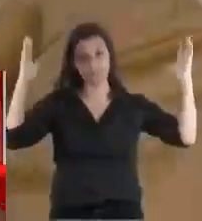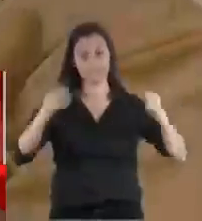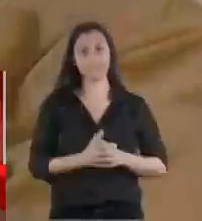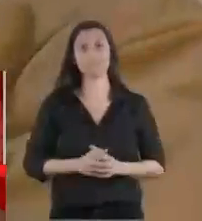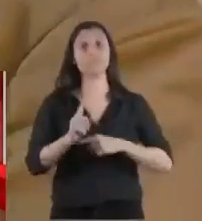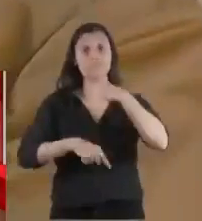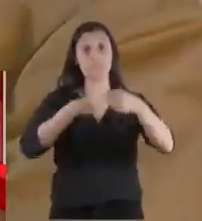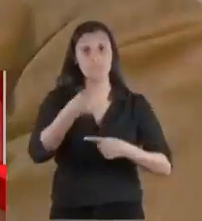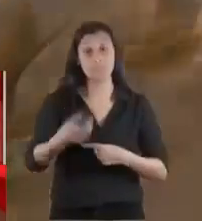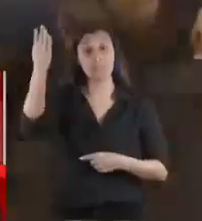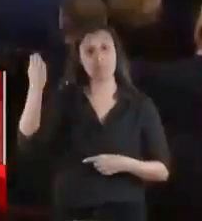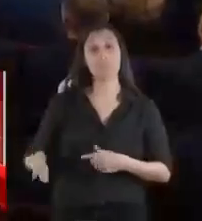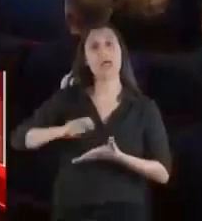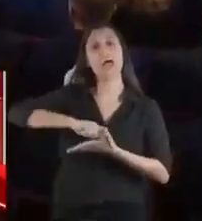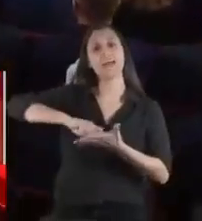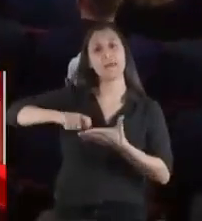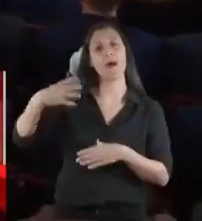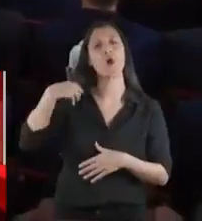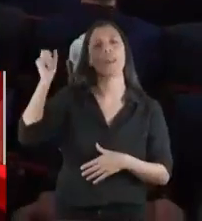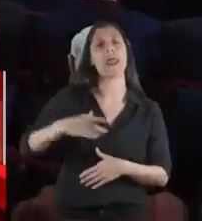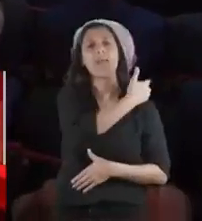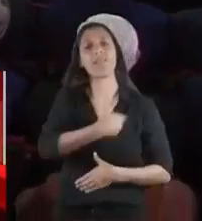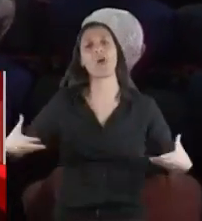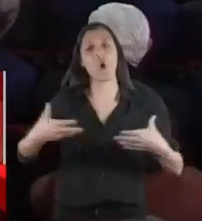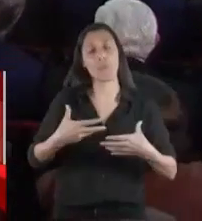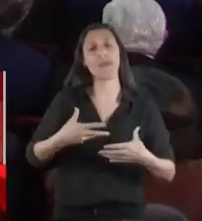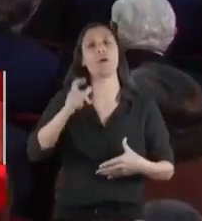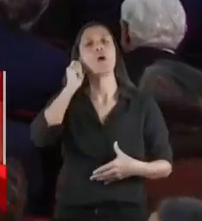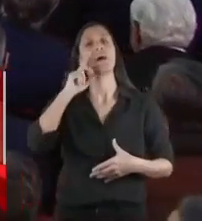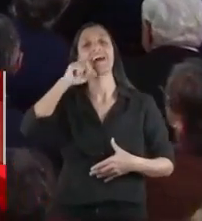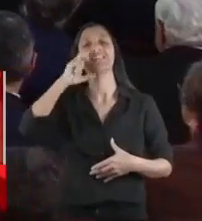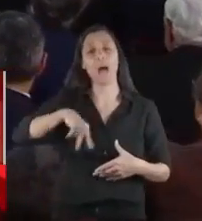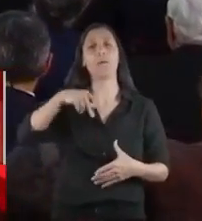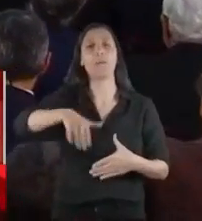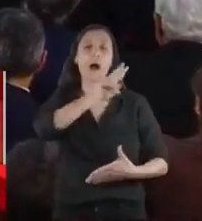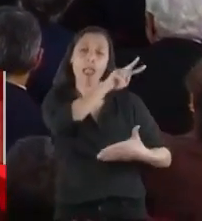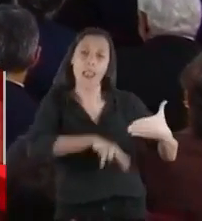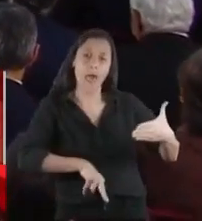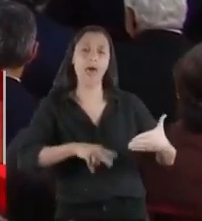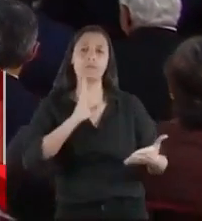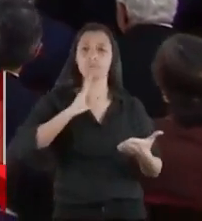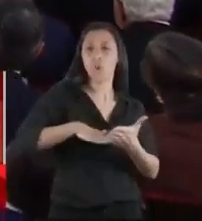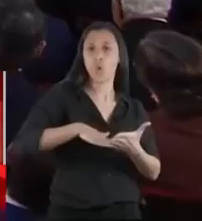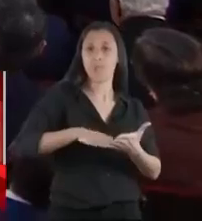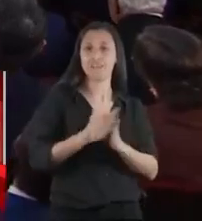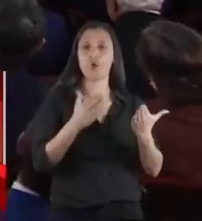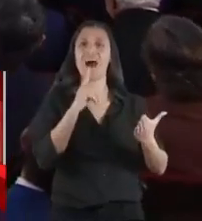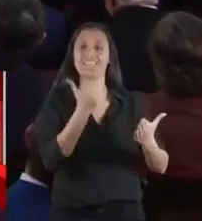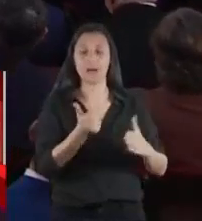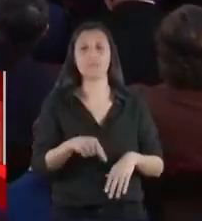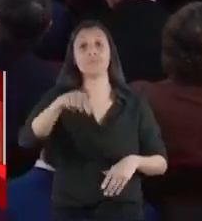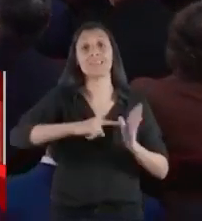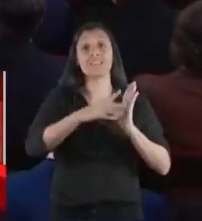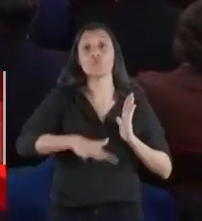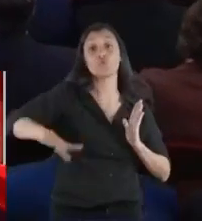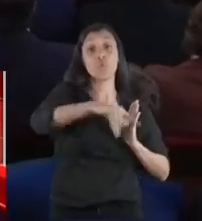A continuación, el señor Escribano General de Gobierno, Carlos Víctor Gaitán, dará lectura al acta de juramento. En la ciudad de